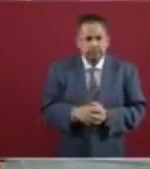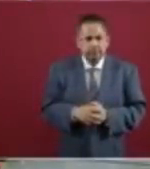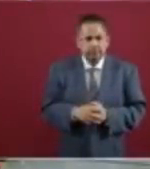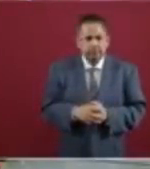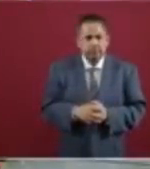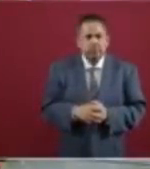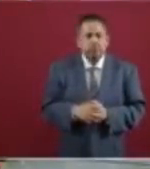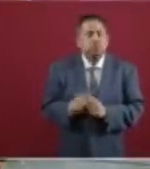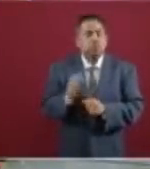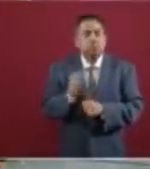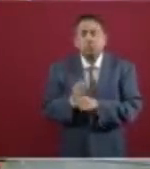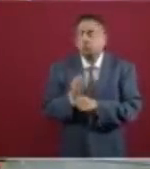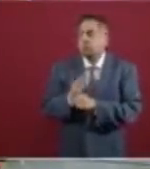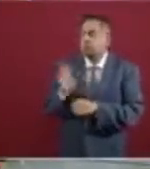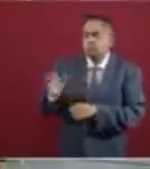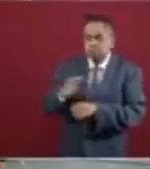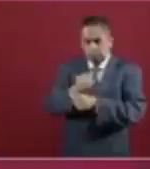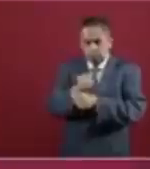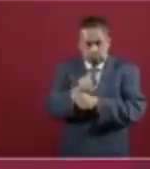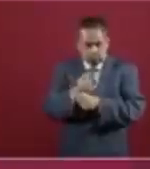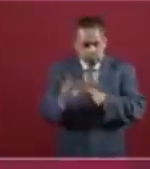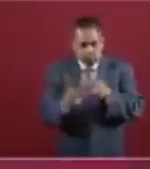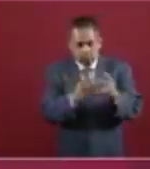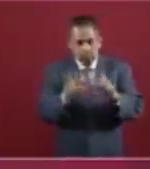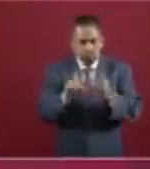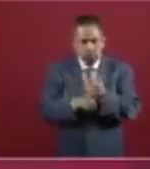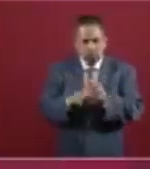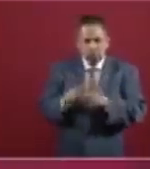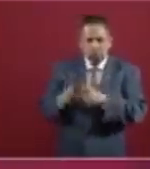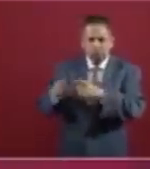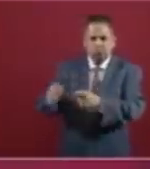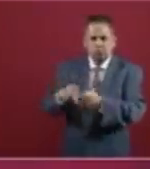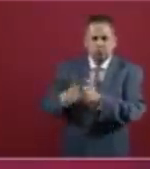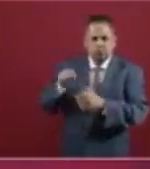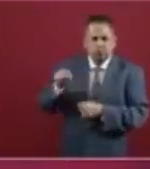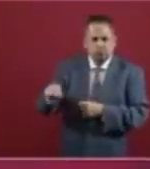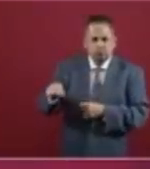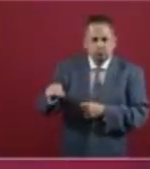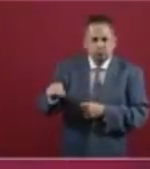Se está haciendo la investigación a través de